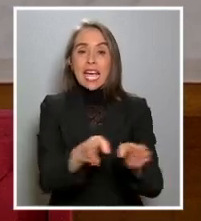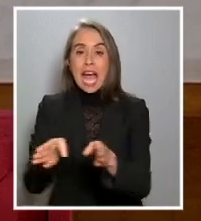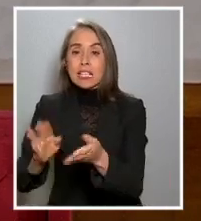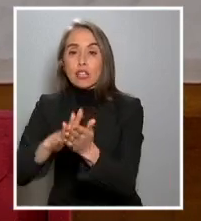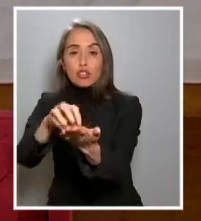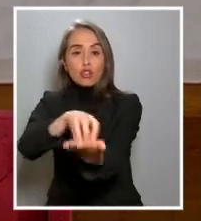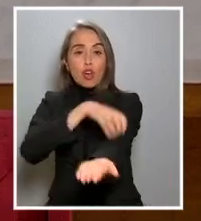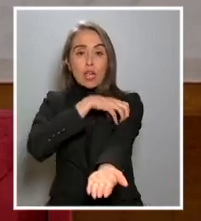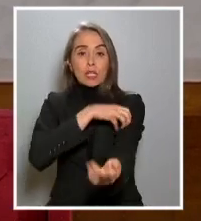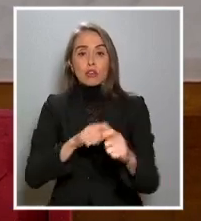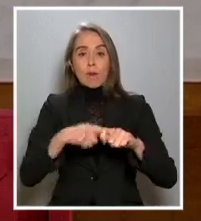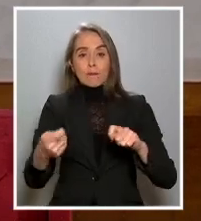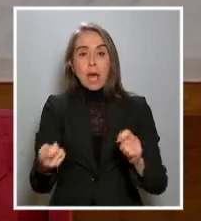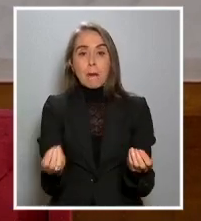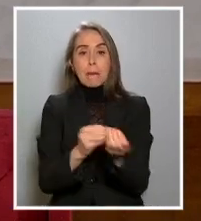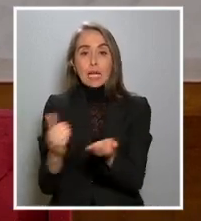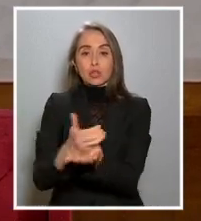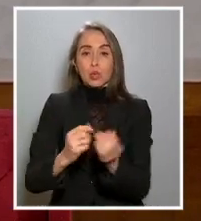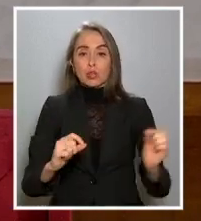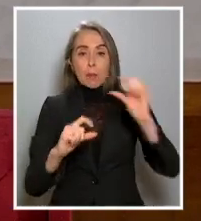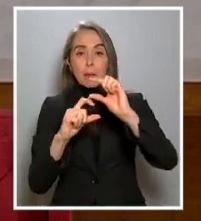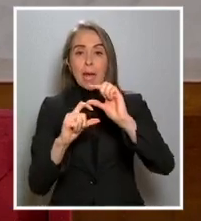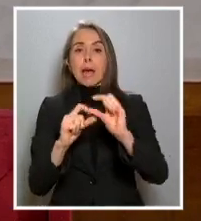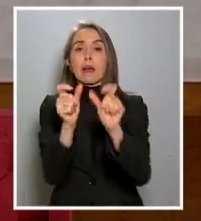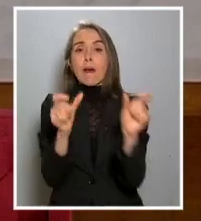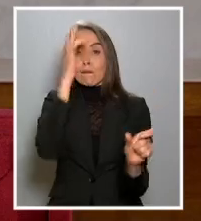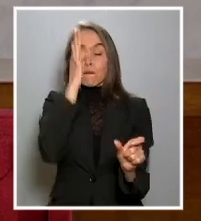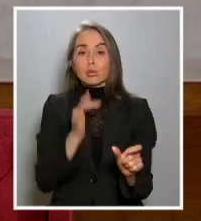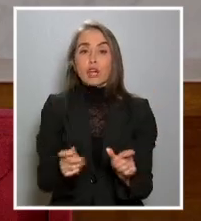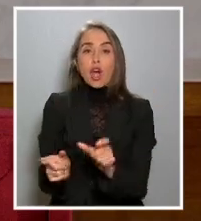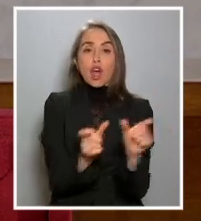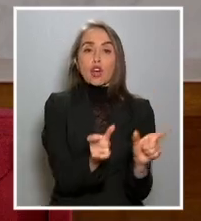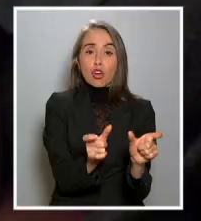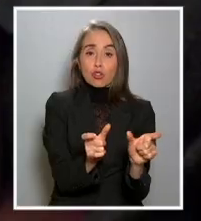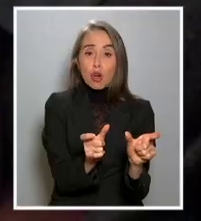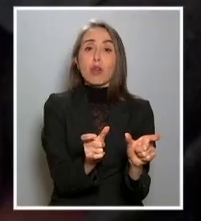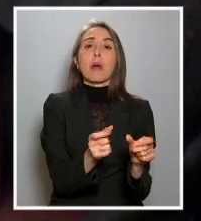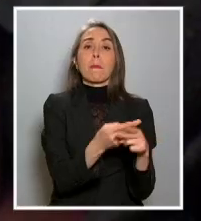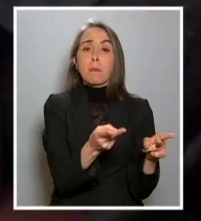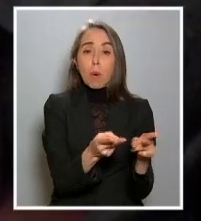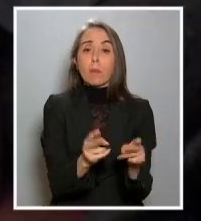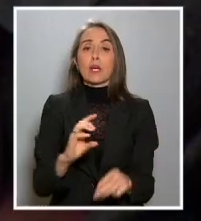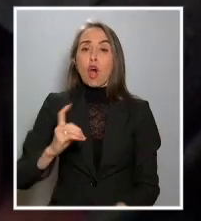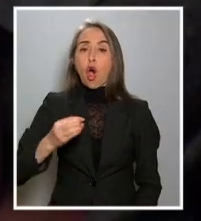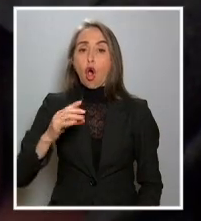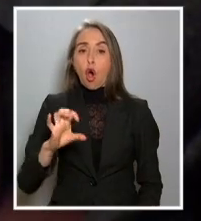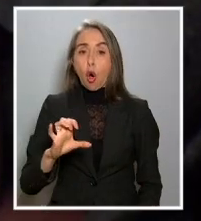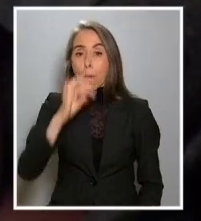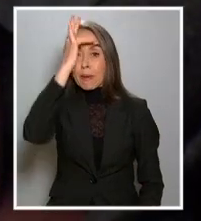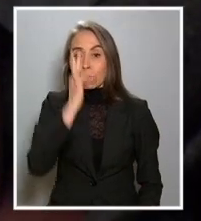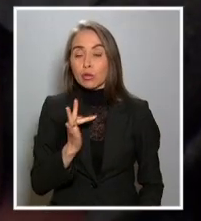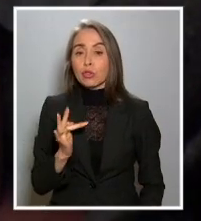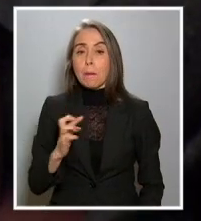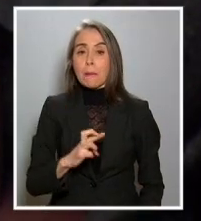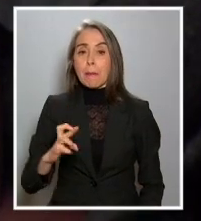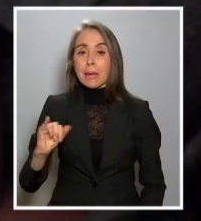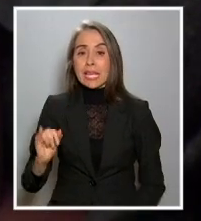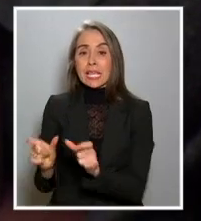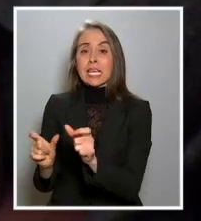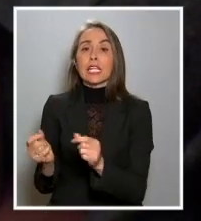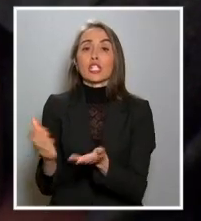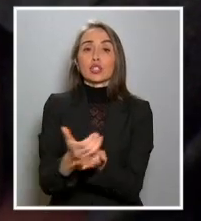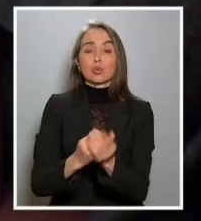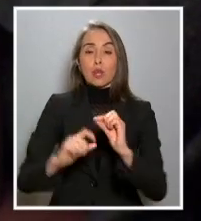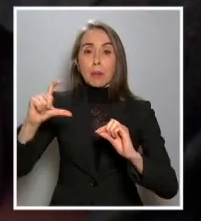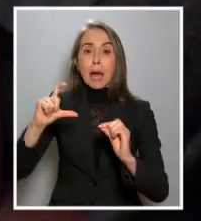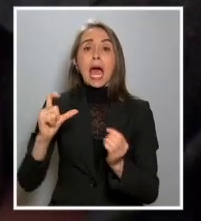todas las regiones del país y a los efectivos de control público, GOPE y PPI. Este incremento llegará a representar hasta un